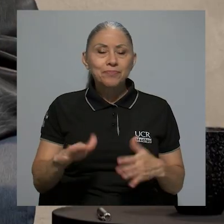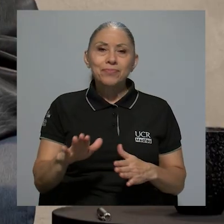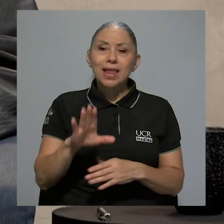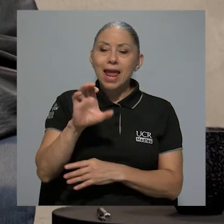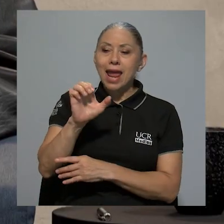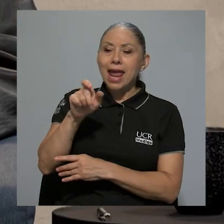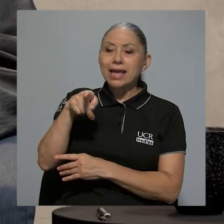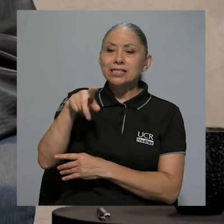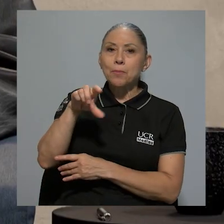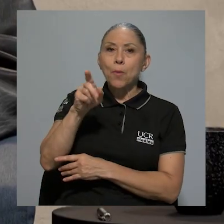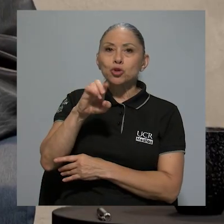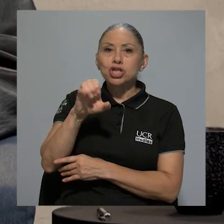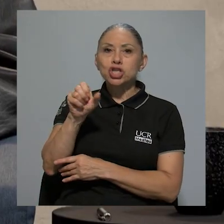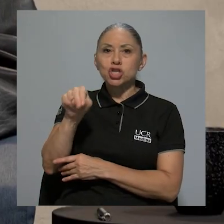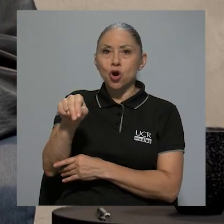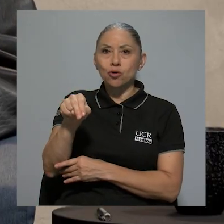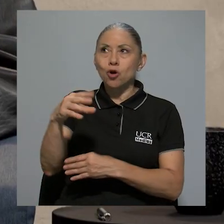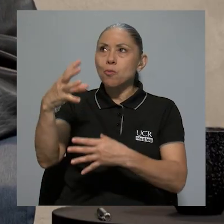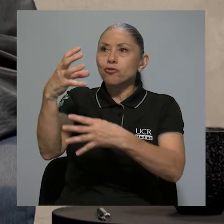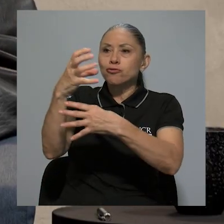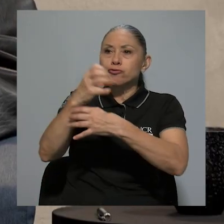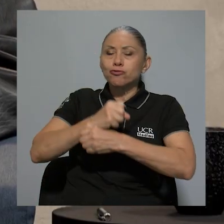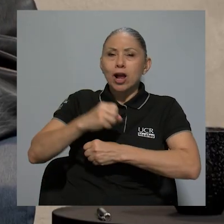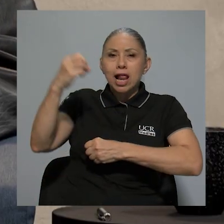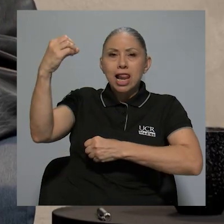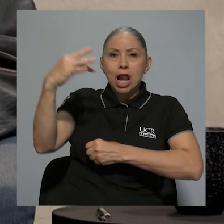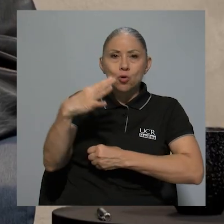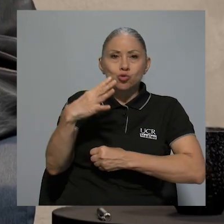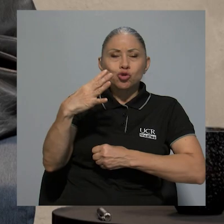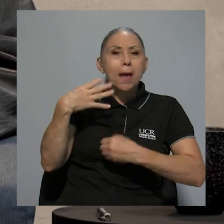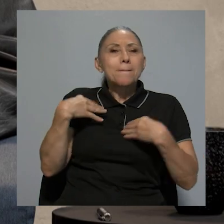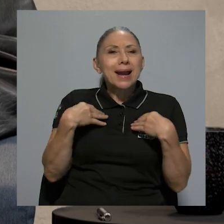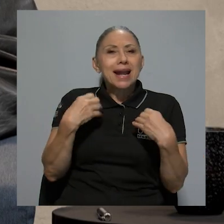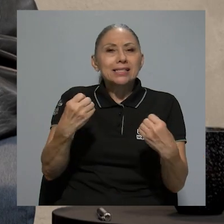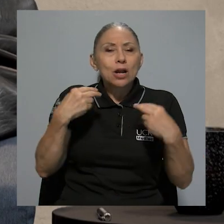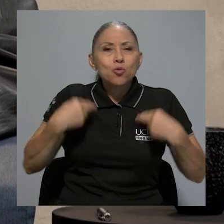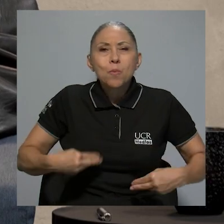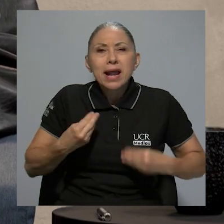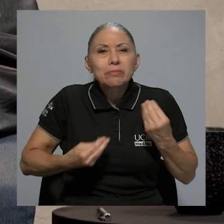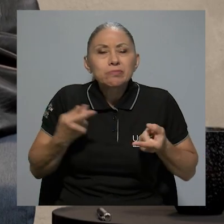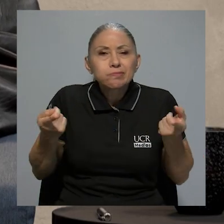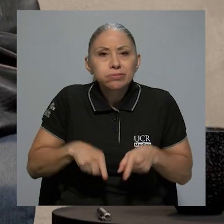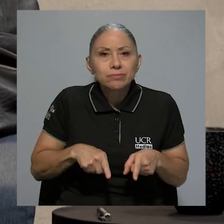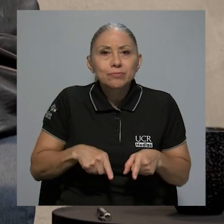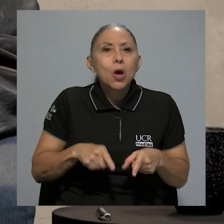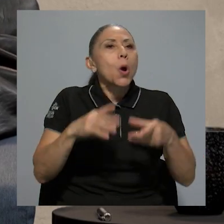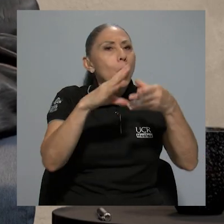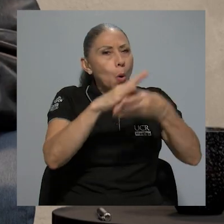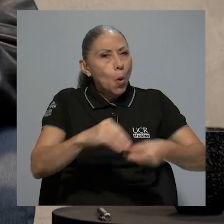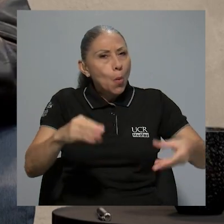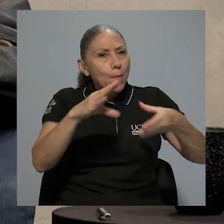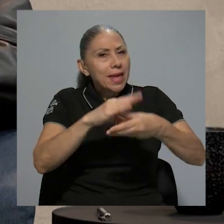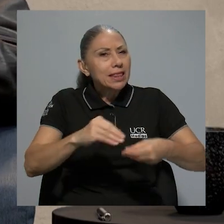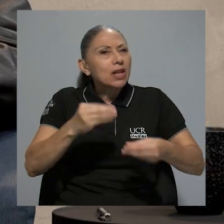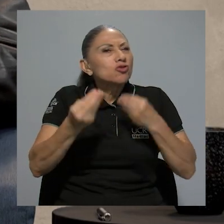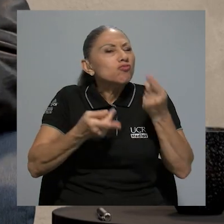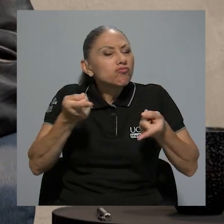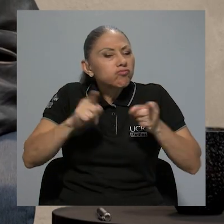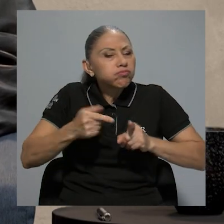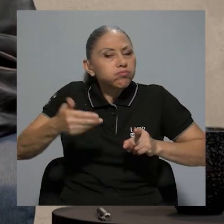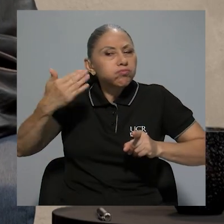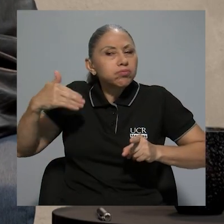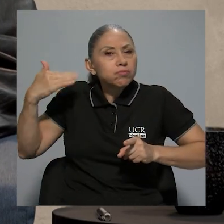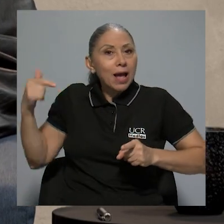Exposición a la luz en la salud humana. Coméntenos un poquito de antecedentes, que a mí siempre me interesa conocer esa